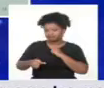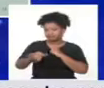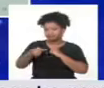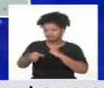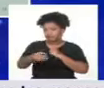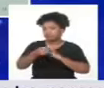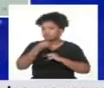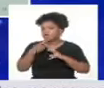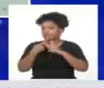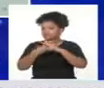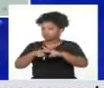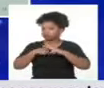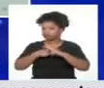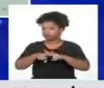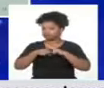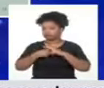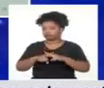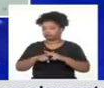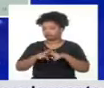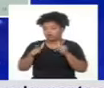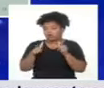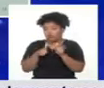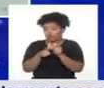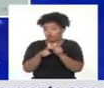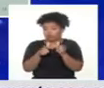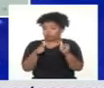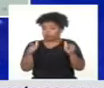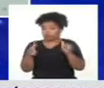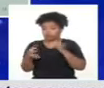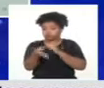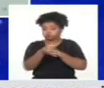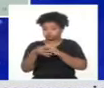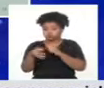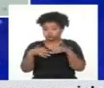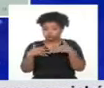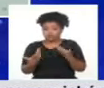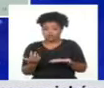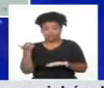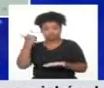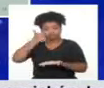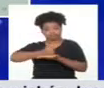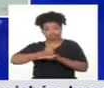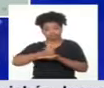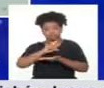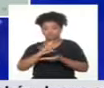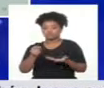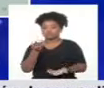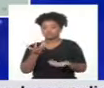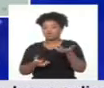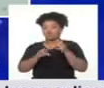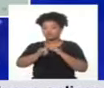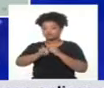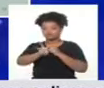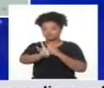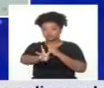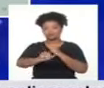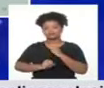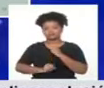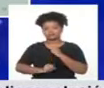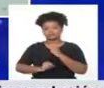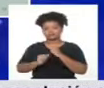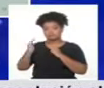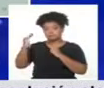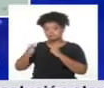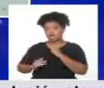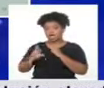resolver. El mayor número de casos autóctonos ayer en el municipio de Cienfuegos con 13, le sigue Rodas